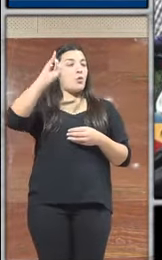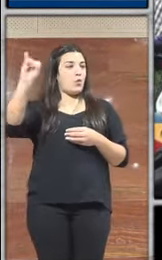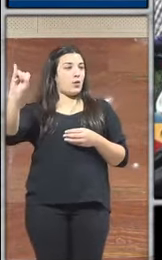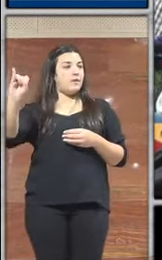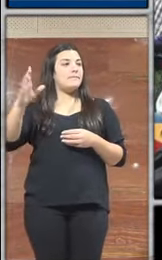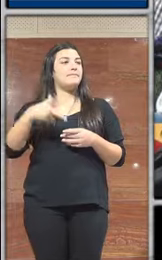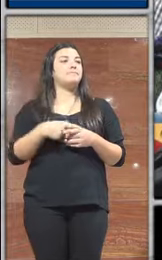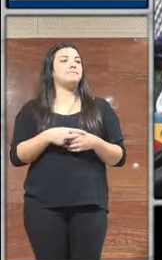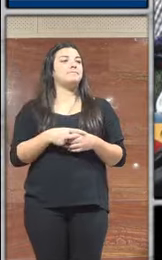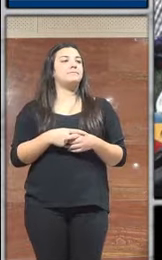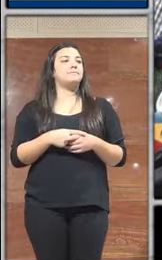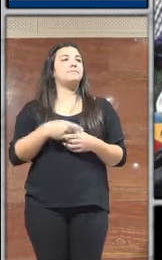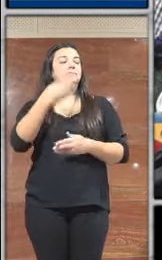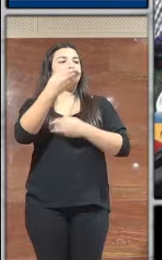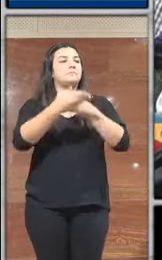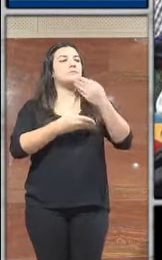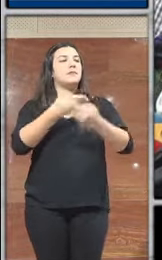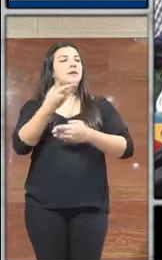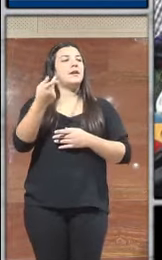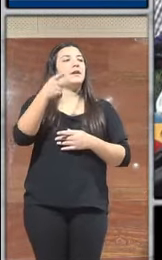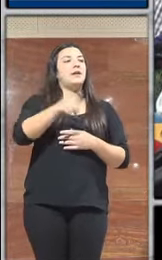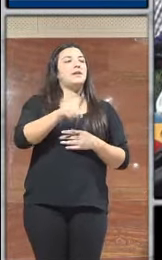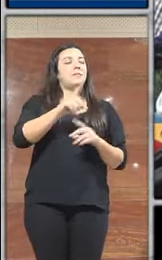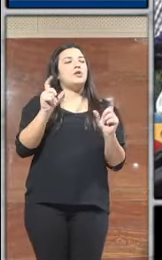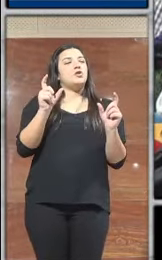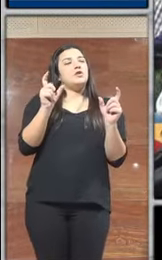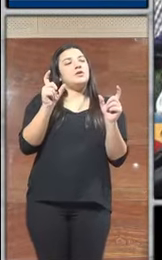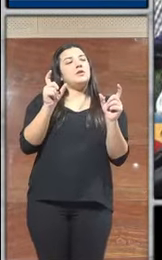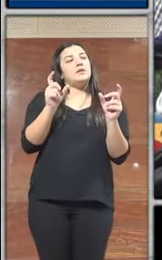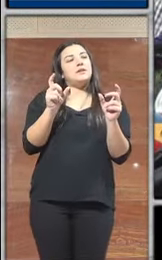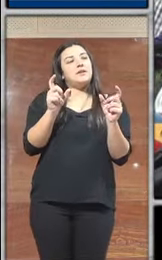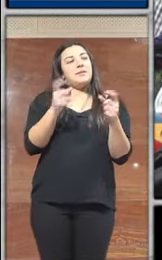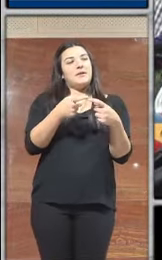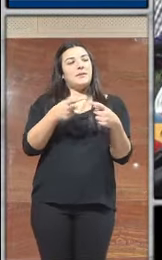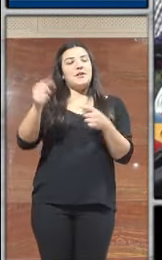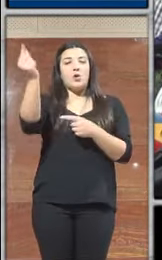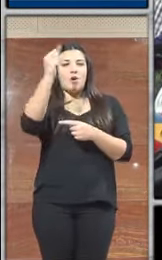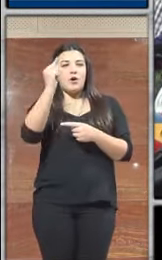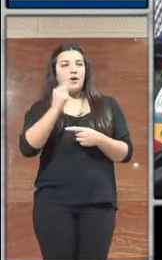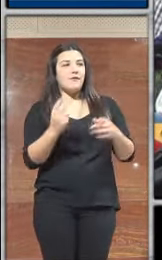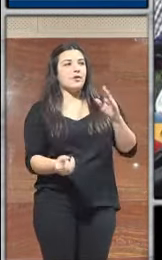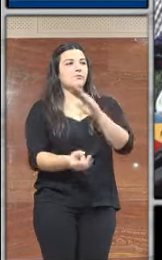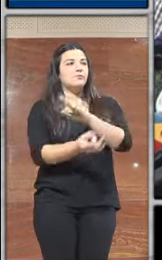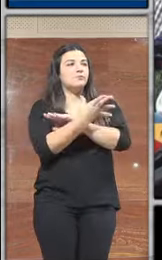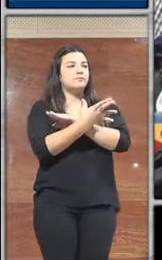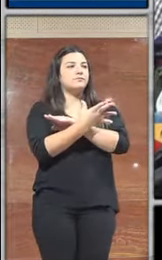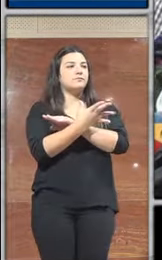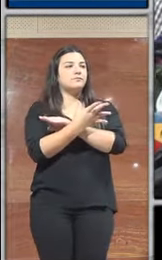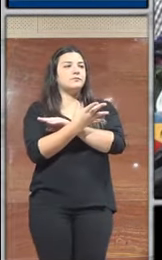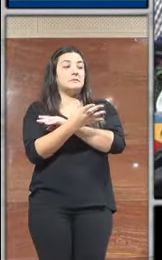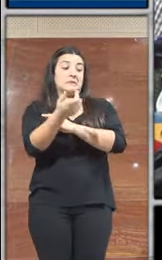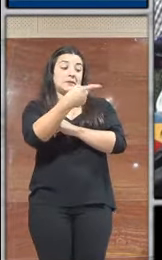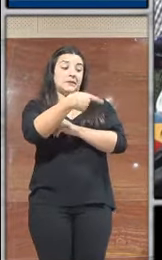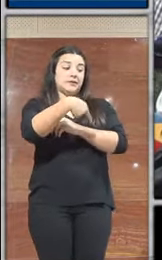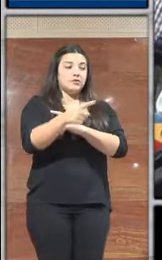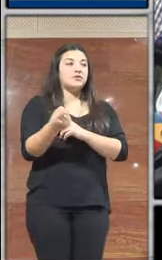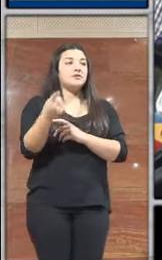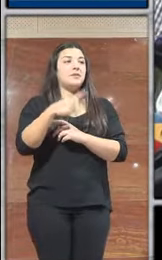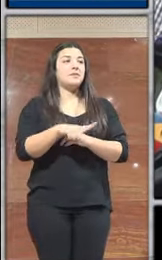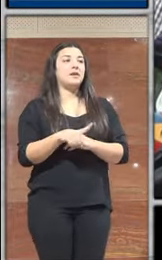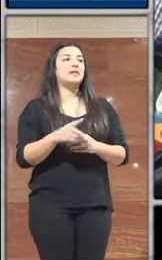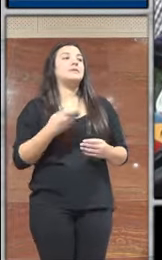y tenemos también o sea tiene un departamento gráfico que que también podría o sea desarrollar